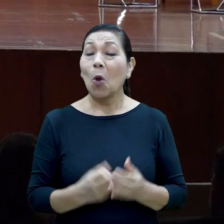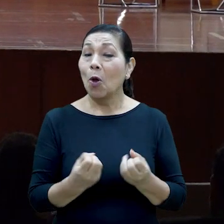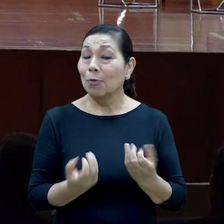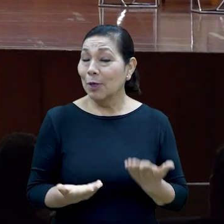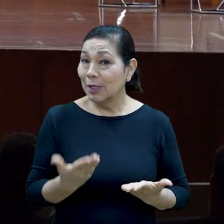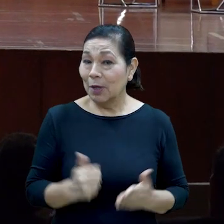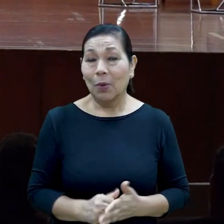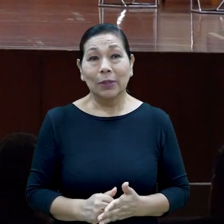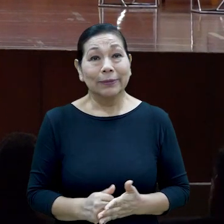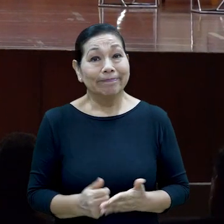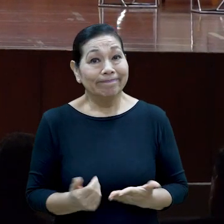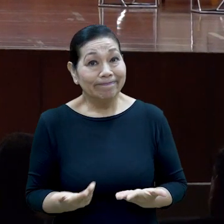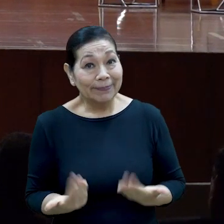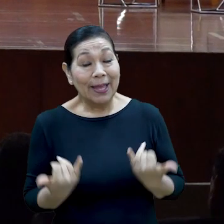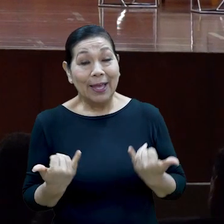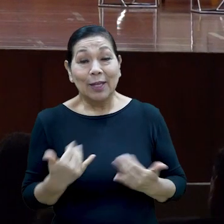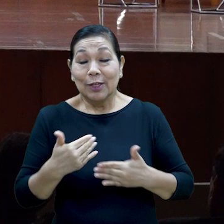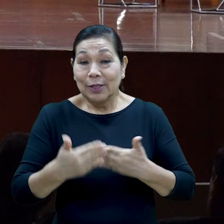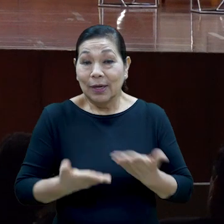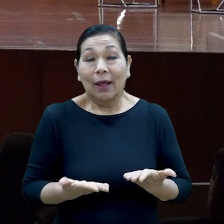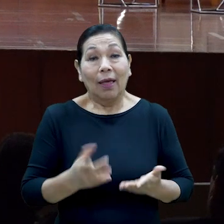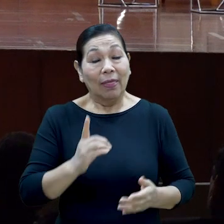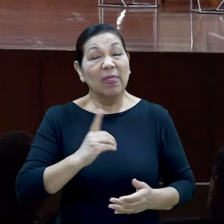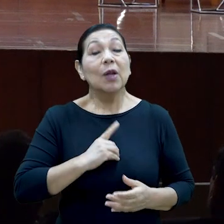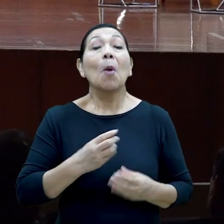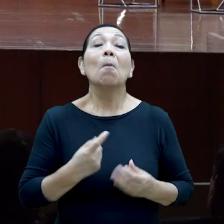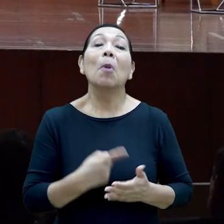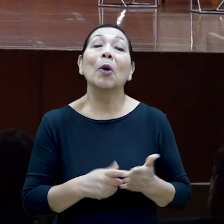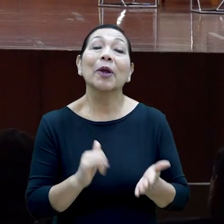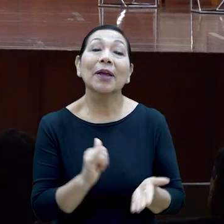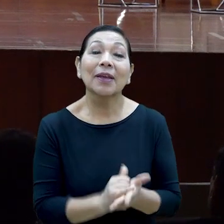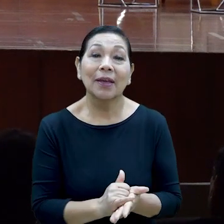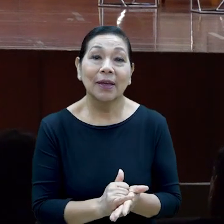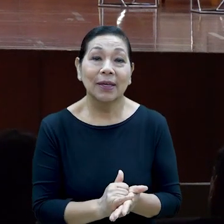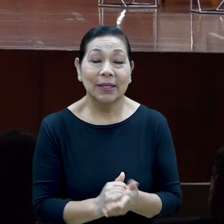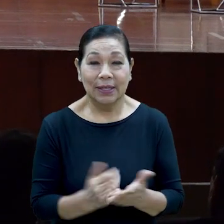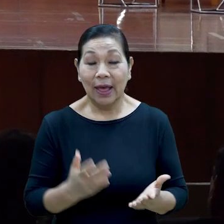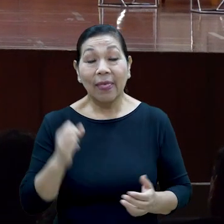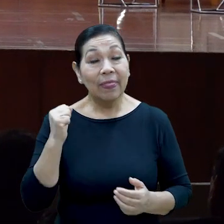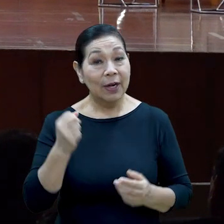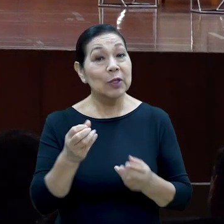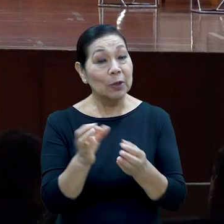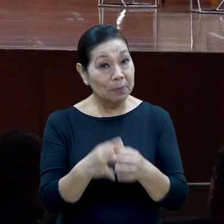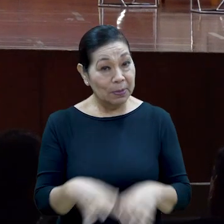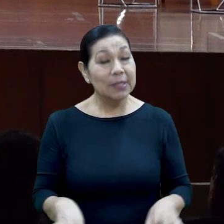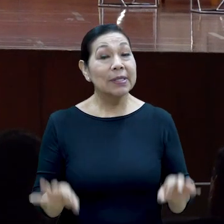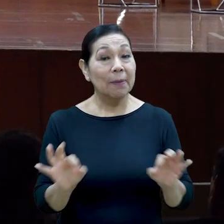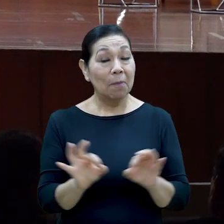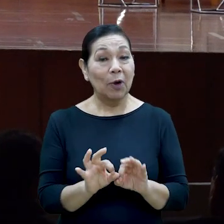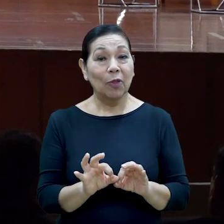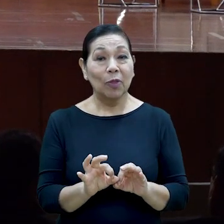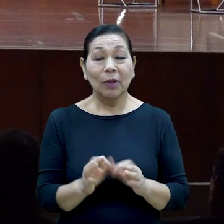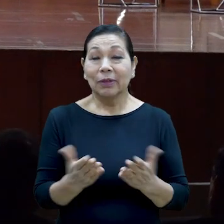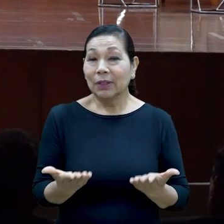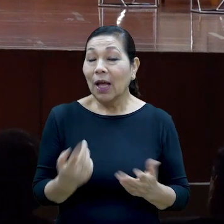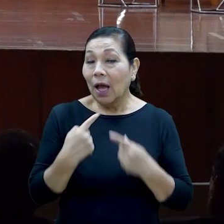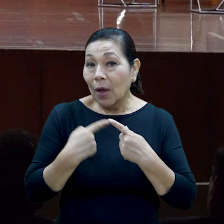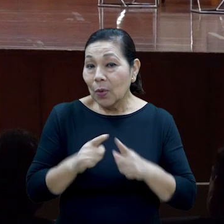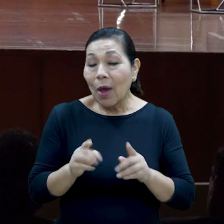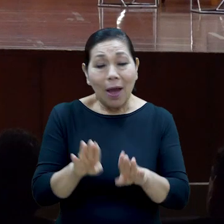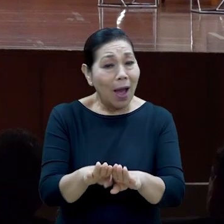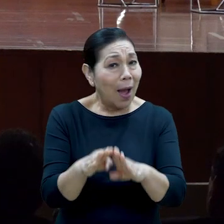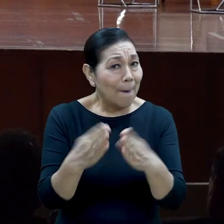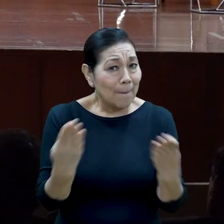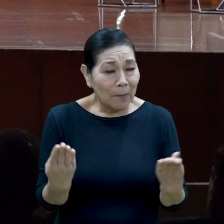Y muchas veces entra en juego este concepto de dignidad. ¿Por qué? Porque los derechos fundamentales normalmente son